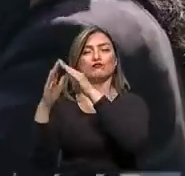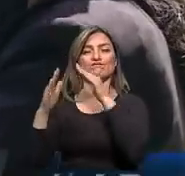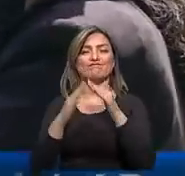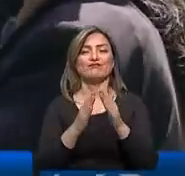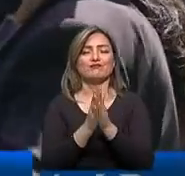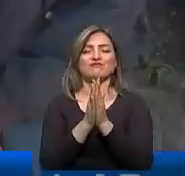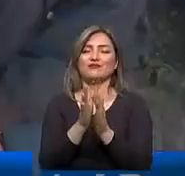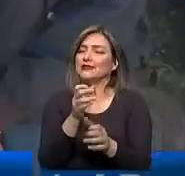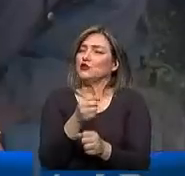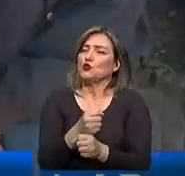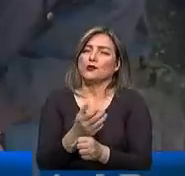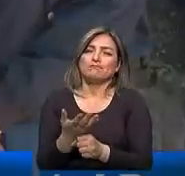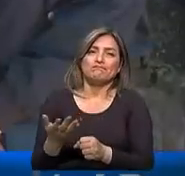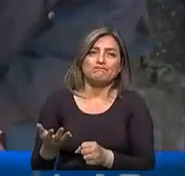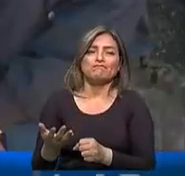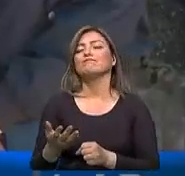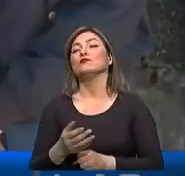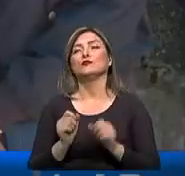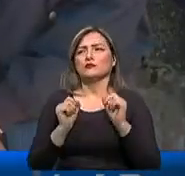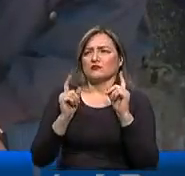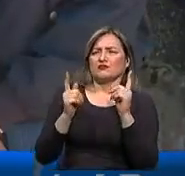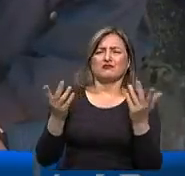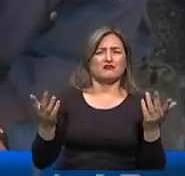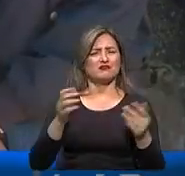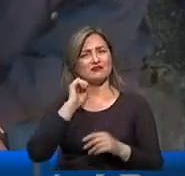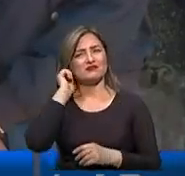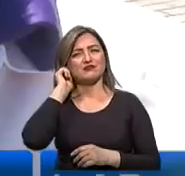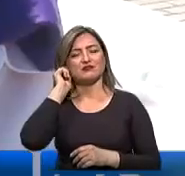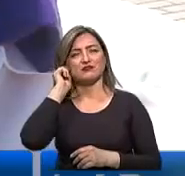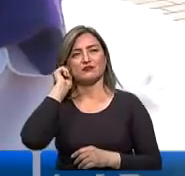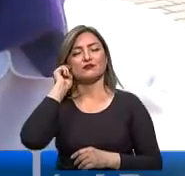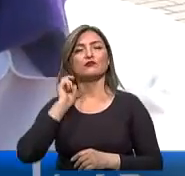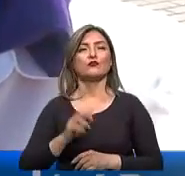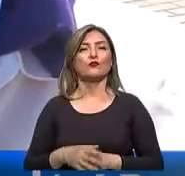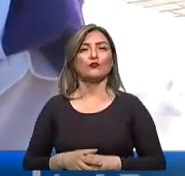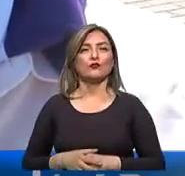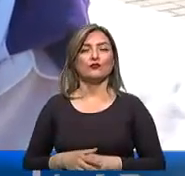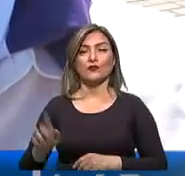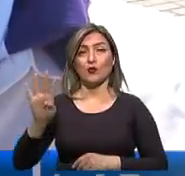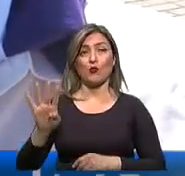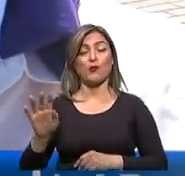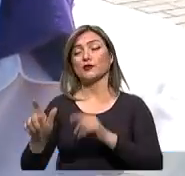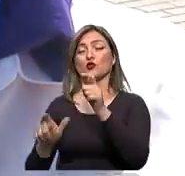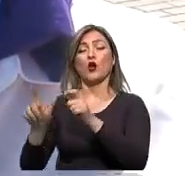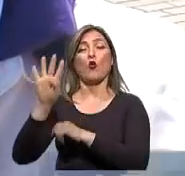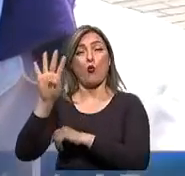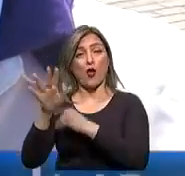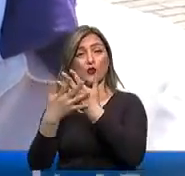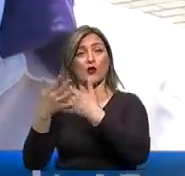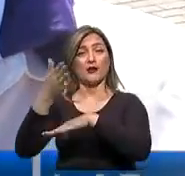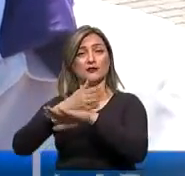ahora piden más seguridad, pues estos hechos sorprenden en esta parroquia rural. Él ya tenía antecedentes, ya había tenido